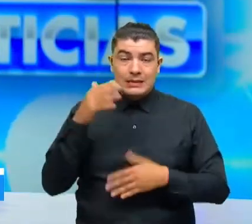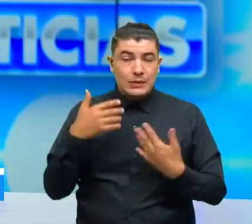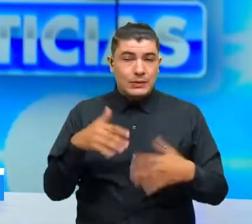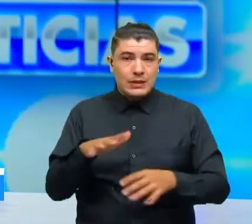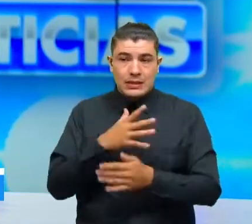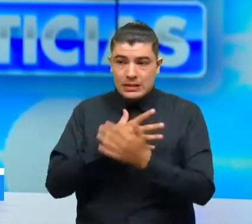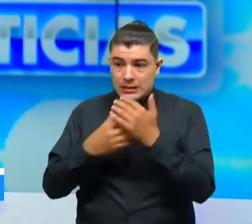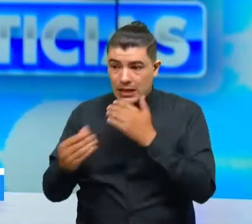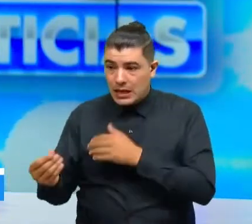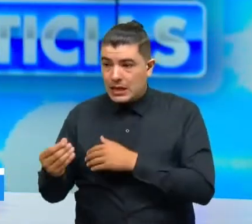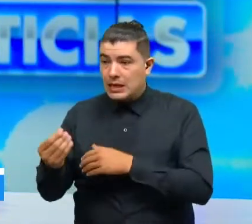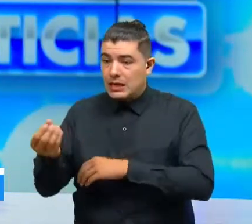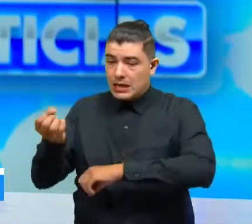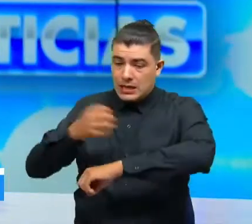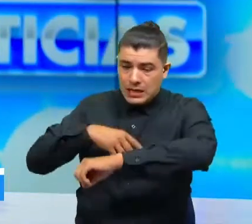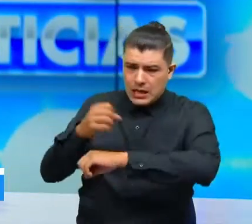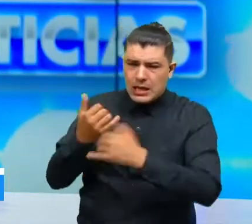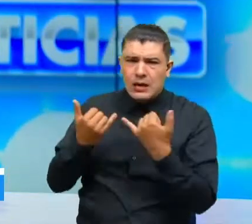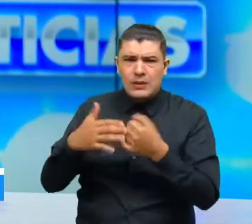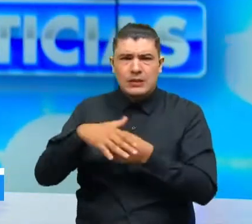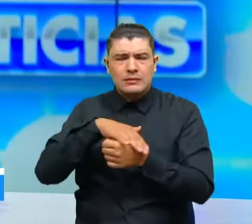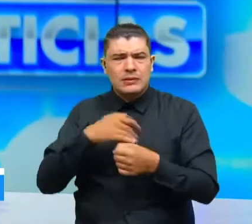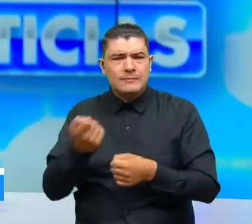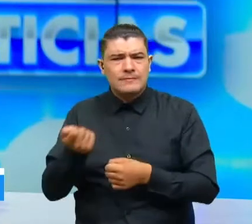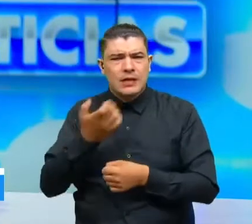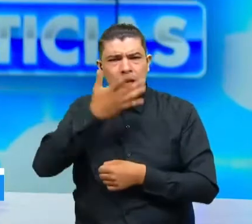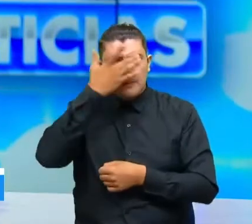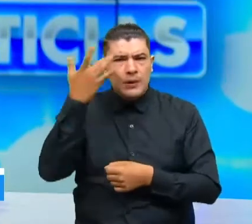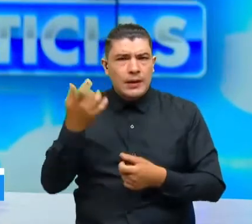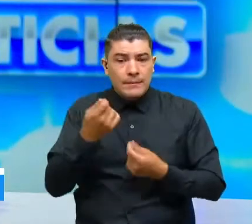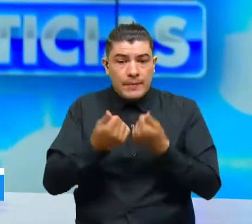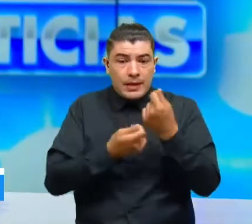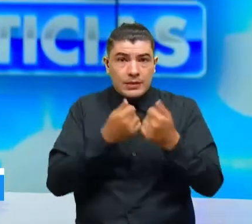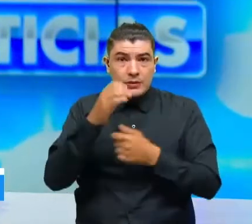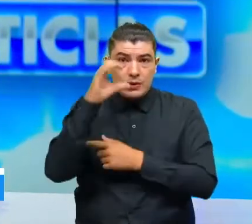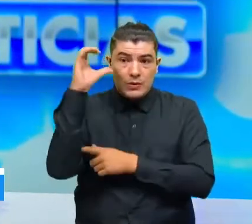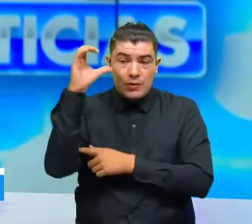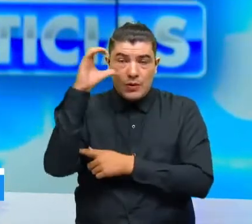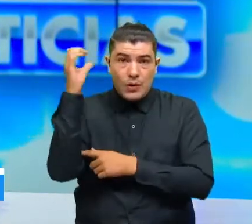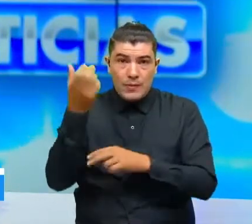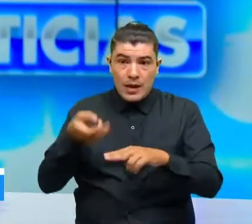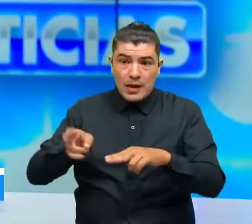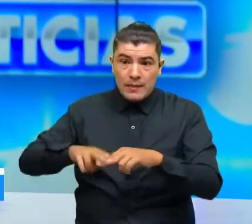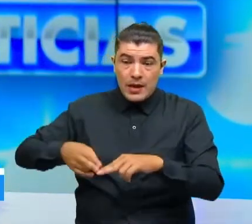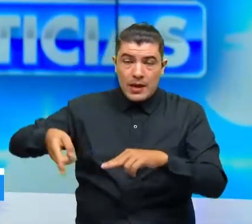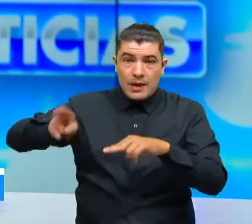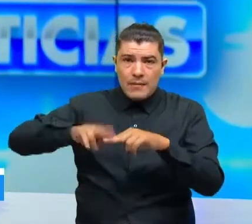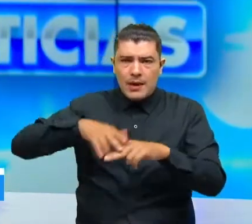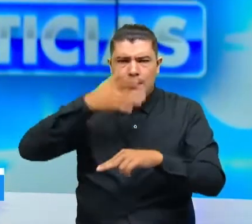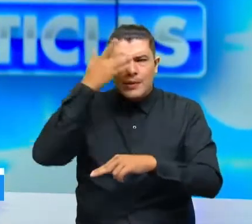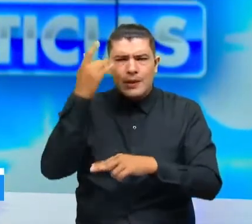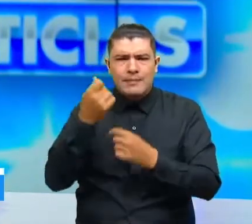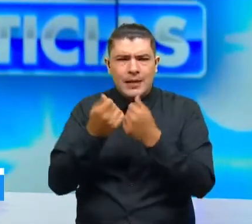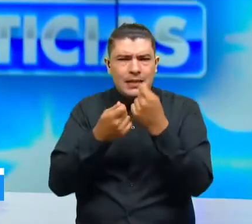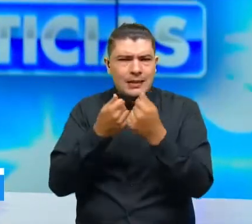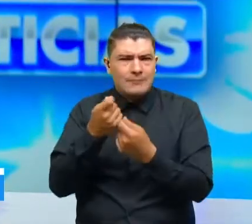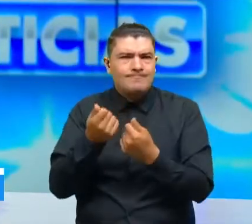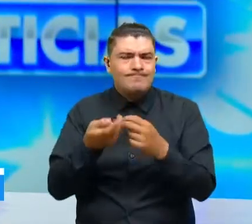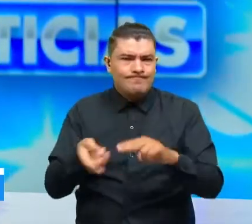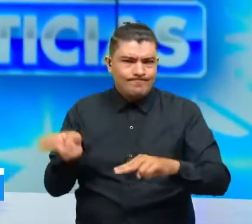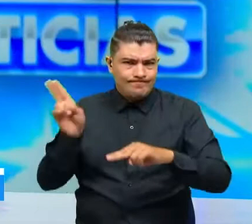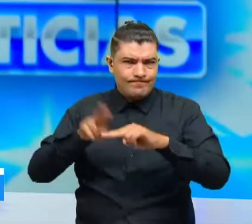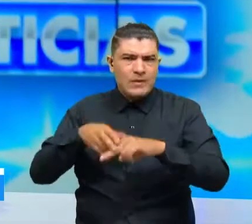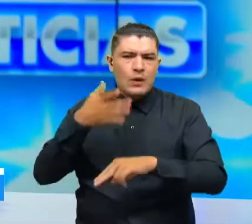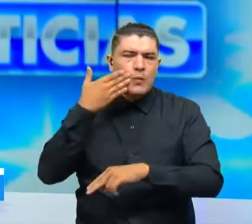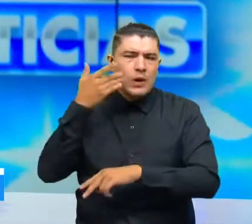esta situación tiene una explicación los precios de los alimentos en el país subieron debido a la inflación que se presentó durante